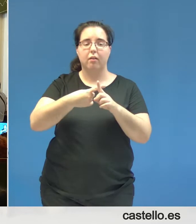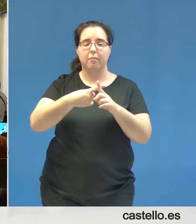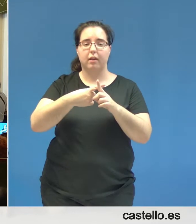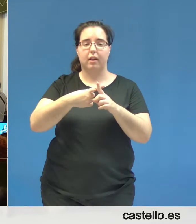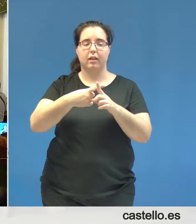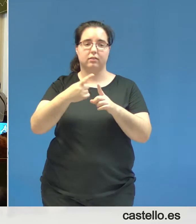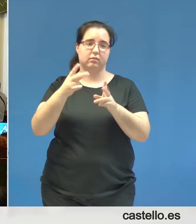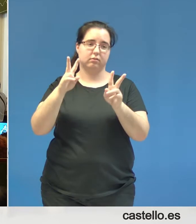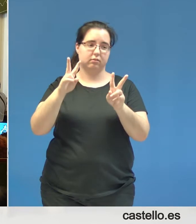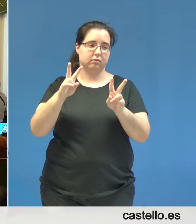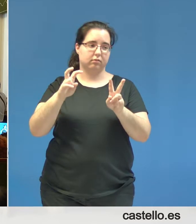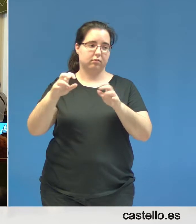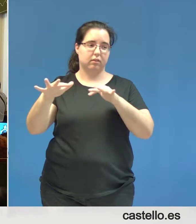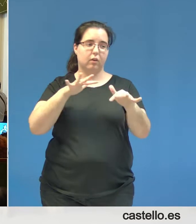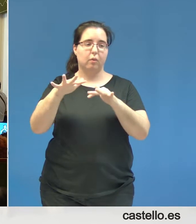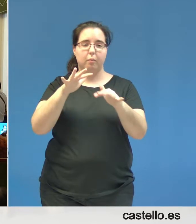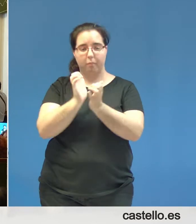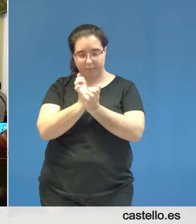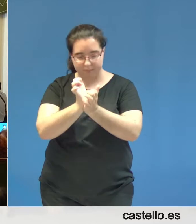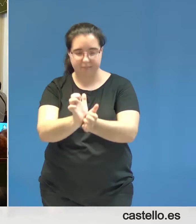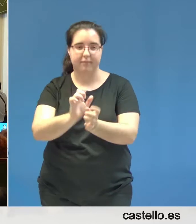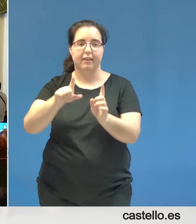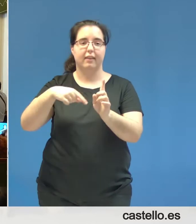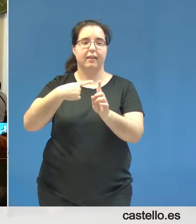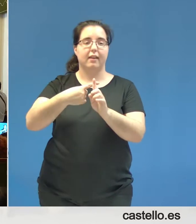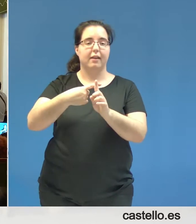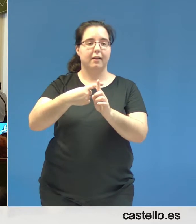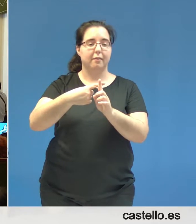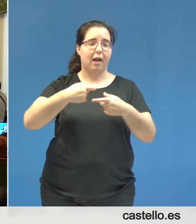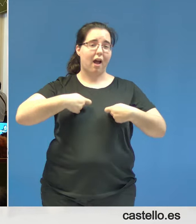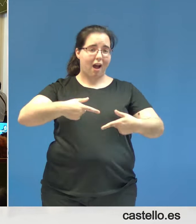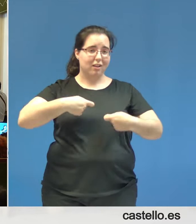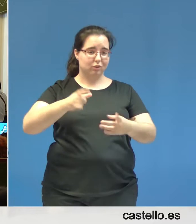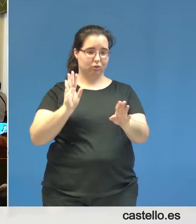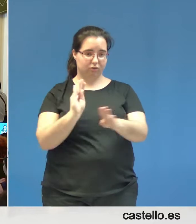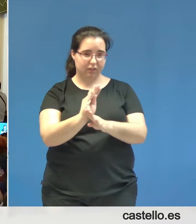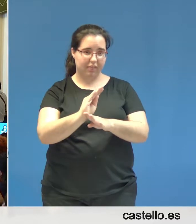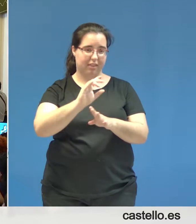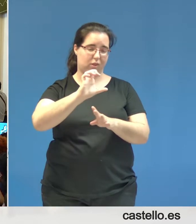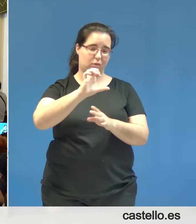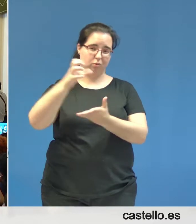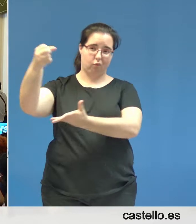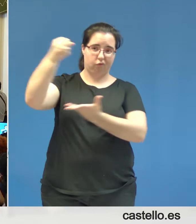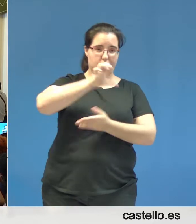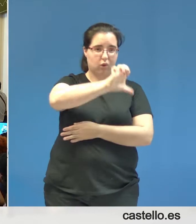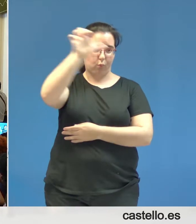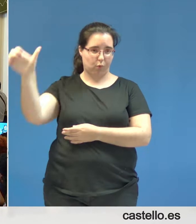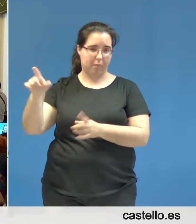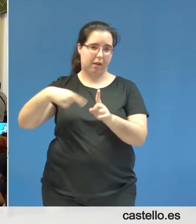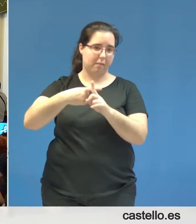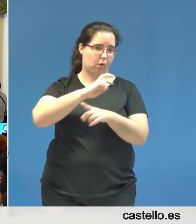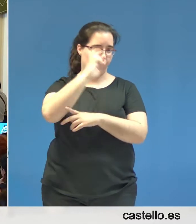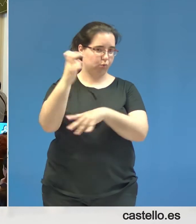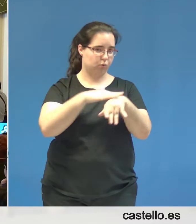operaciones devengadas y por devolución de ingresos y finalmente detalle de gastos financiados con fondos de la Unión Europea u otras administraciones. Eso es